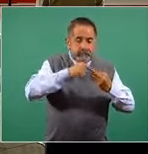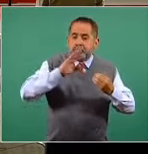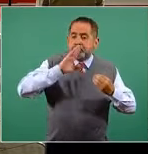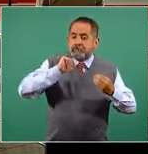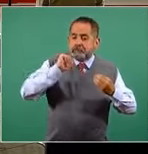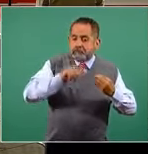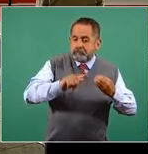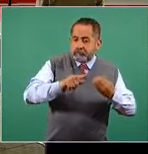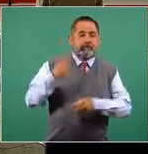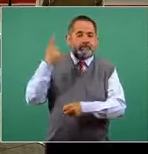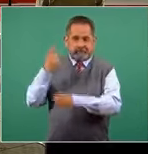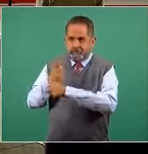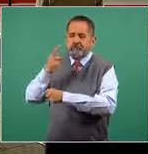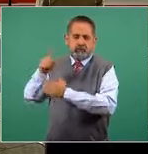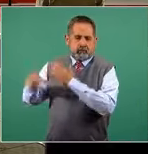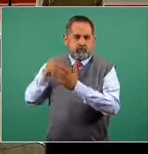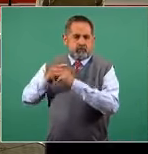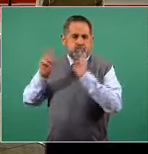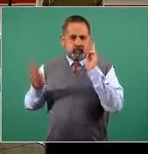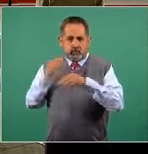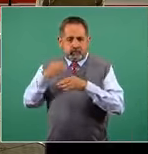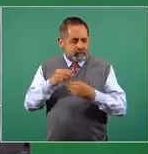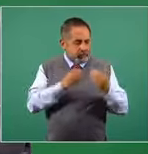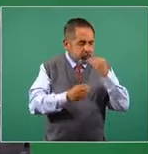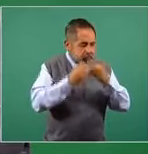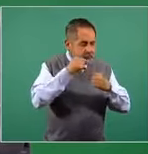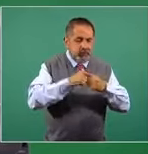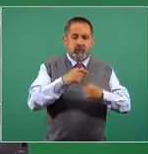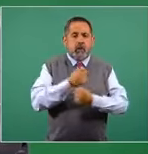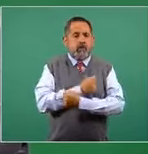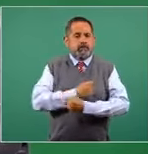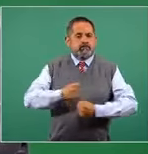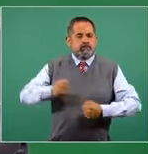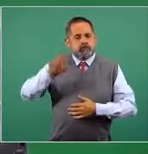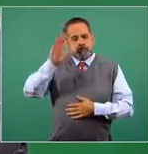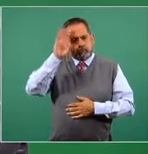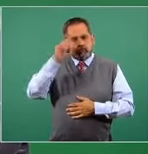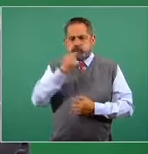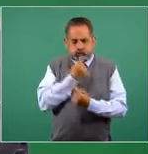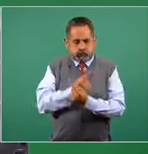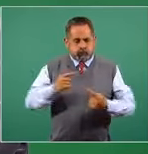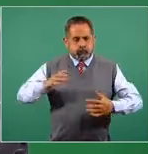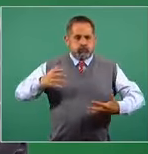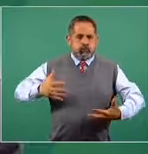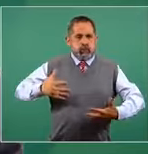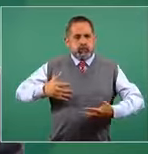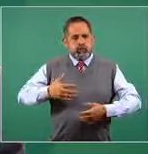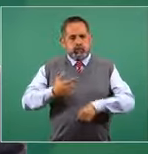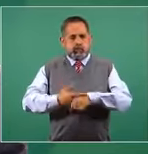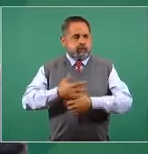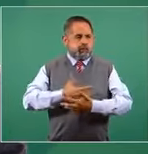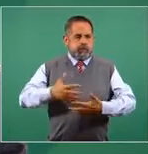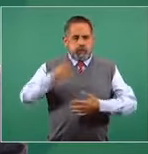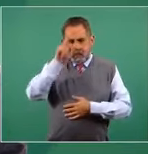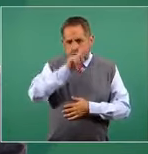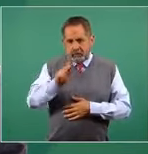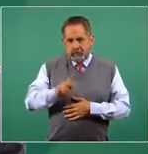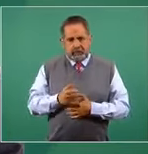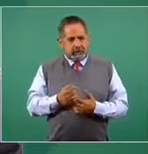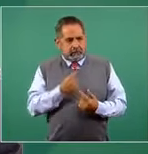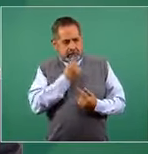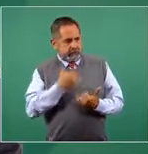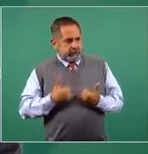el primer lugar mundial, aquí sí, de sobrepeso y obesidad infantil y juvenil. Y la